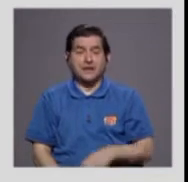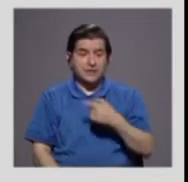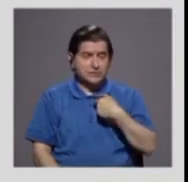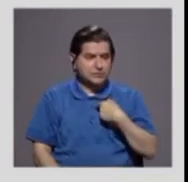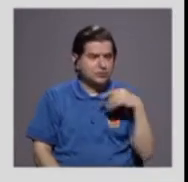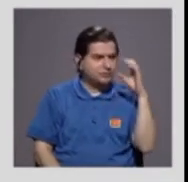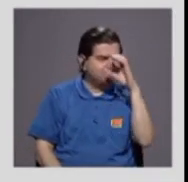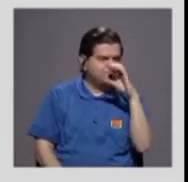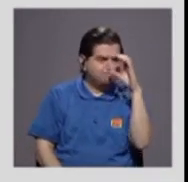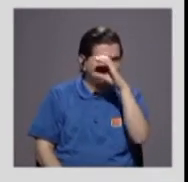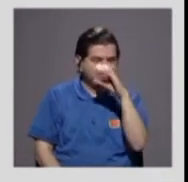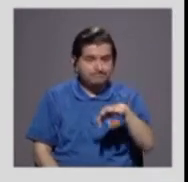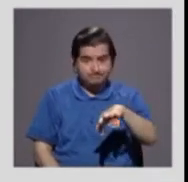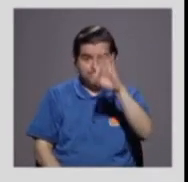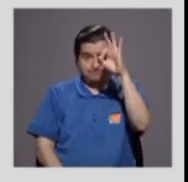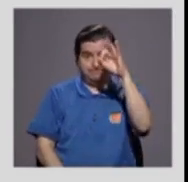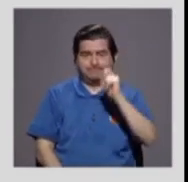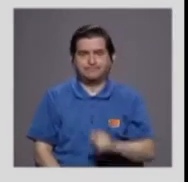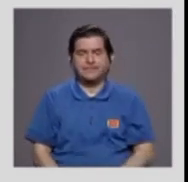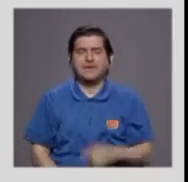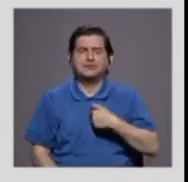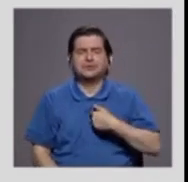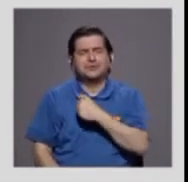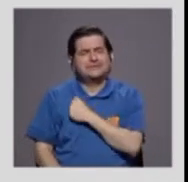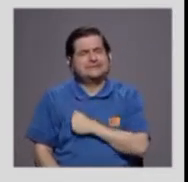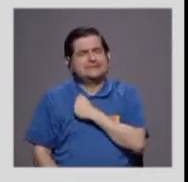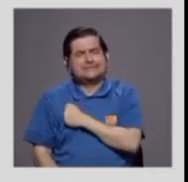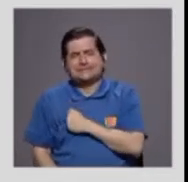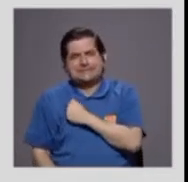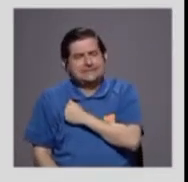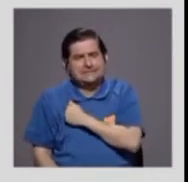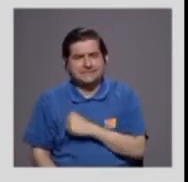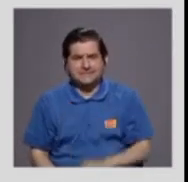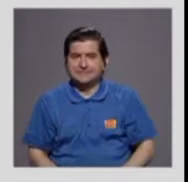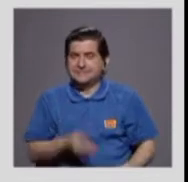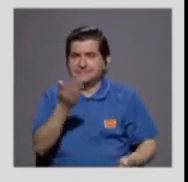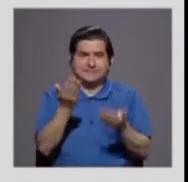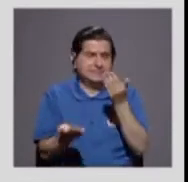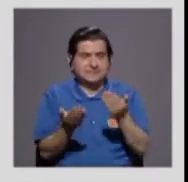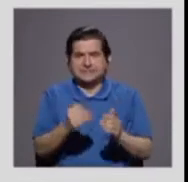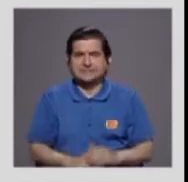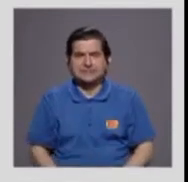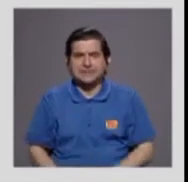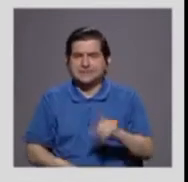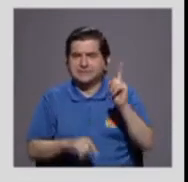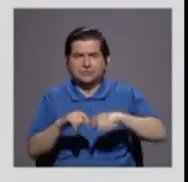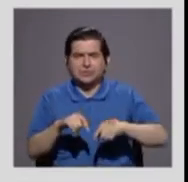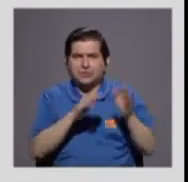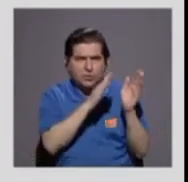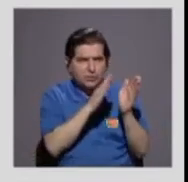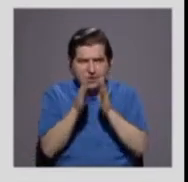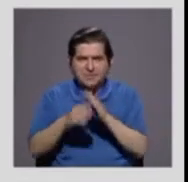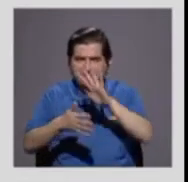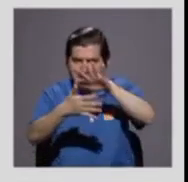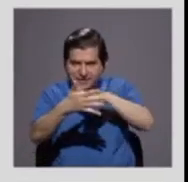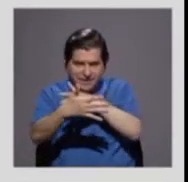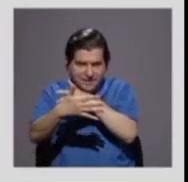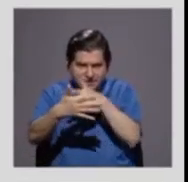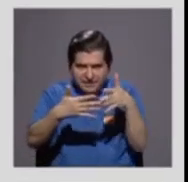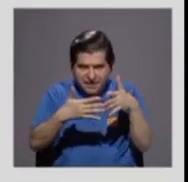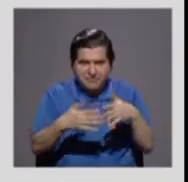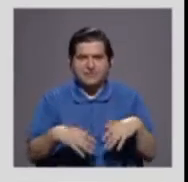logré conseguir. Nuevamente, les pido disculpas por no poder preparar los gráficos